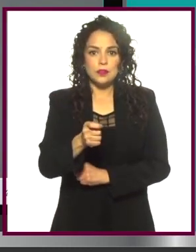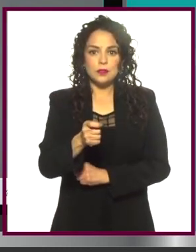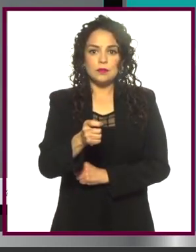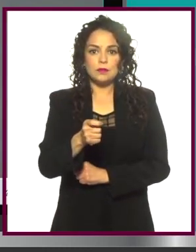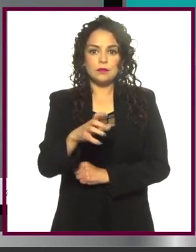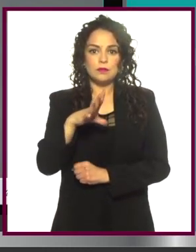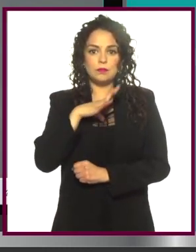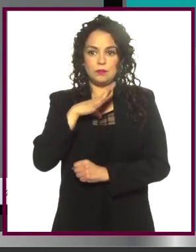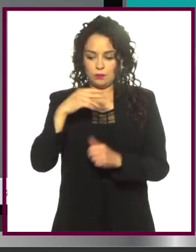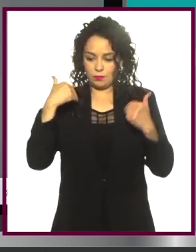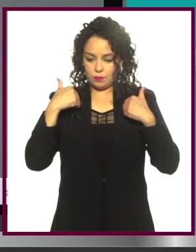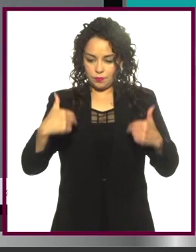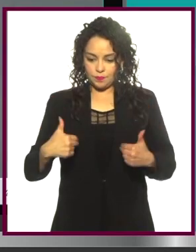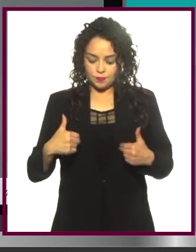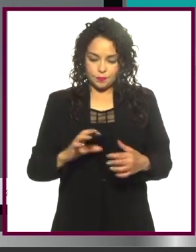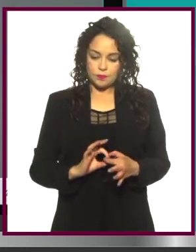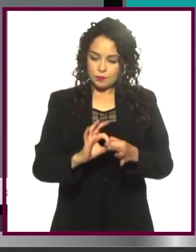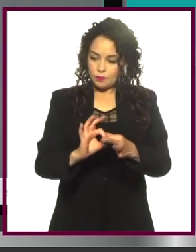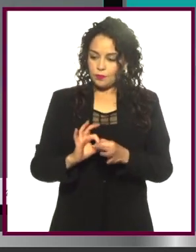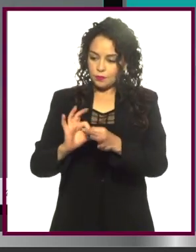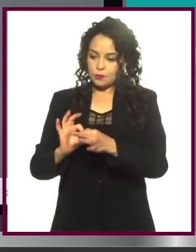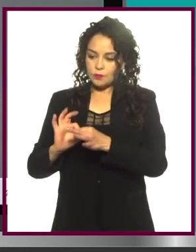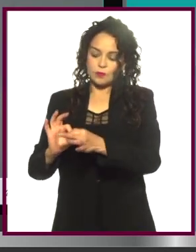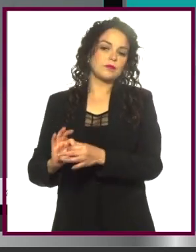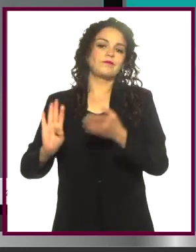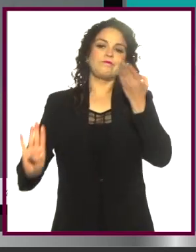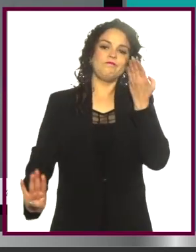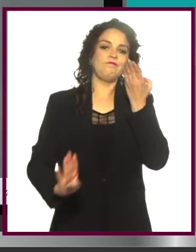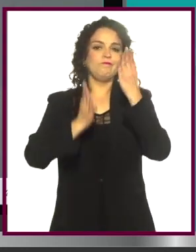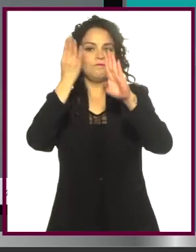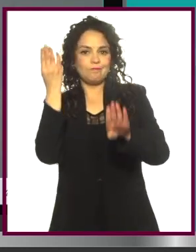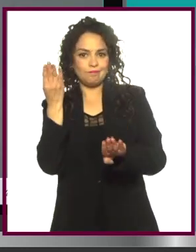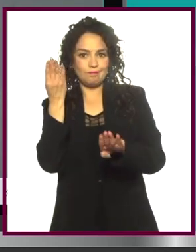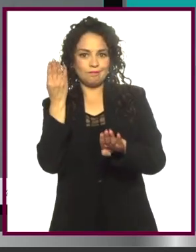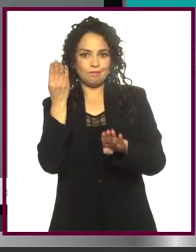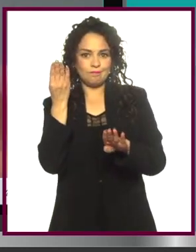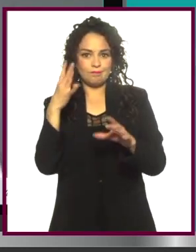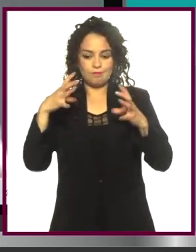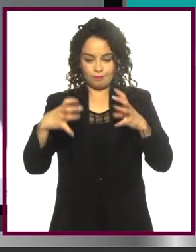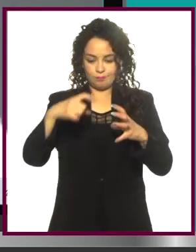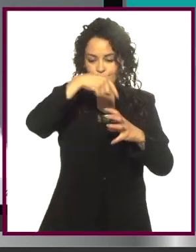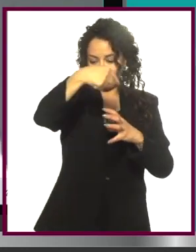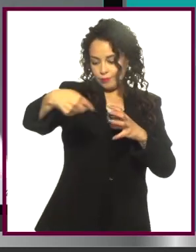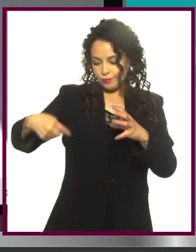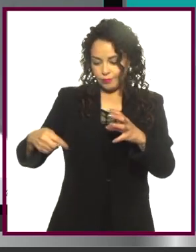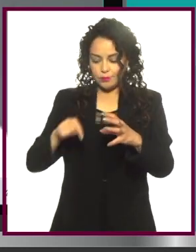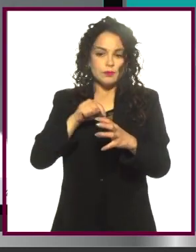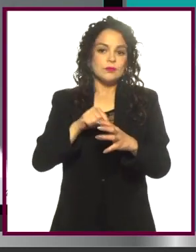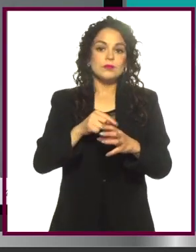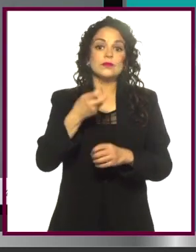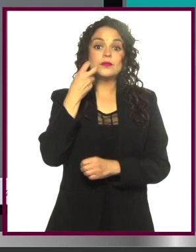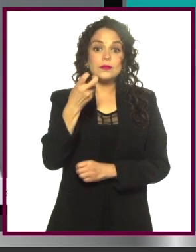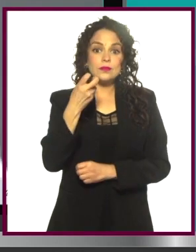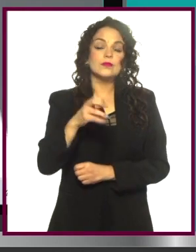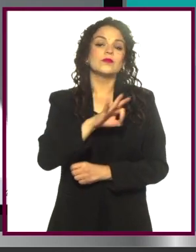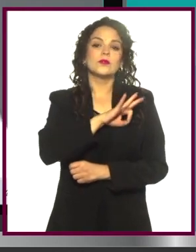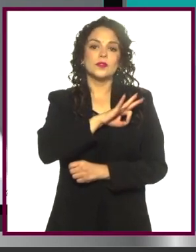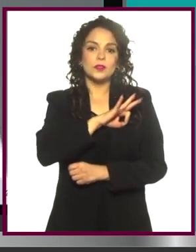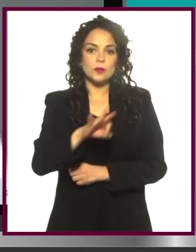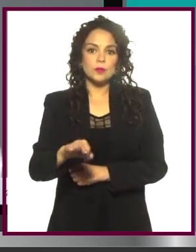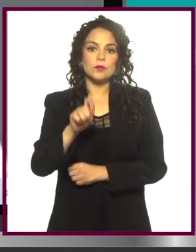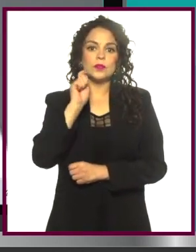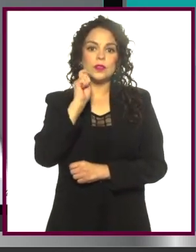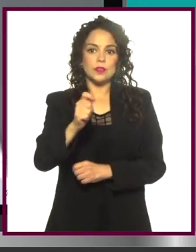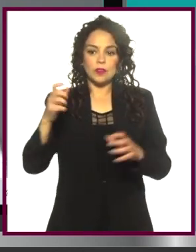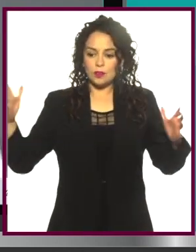de la interconexión humana a escala planetaria, en donde pues efectivamente los medios de comunicación